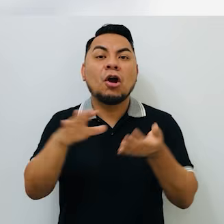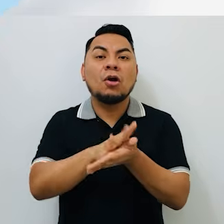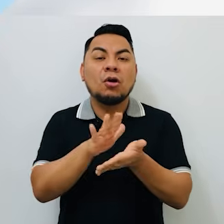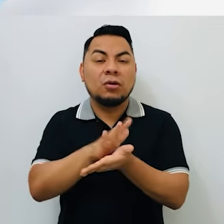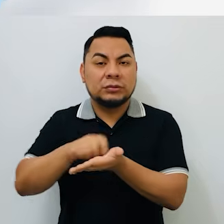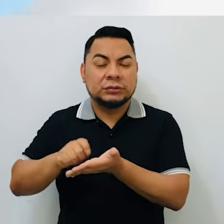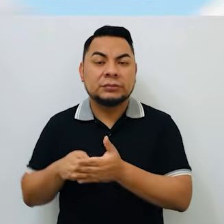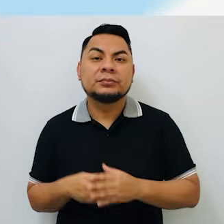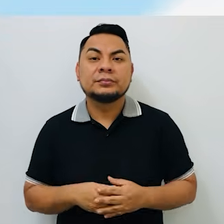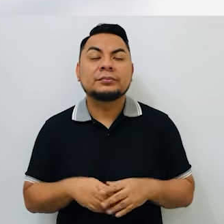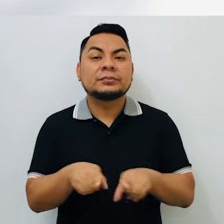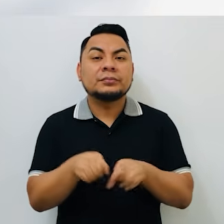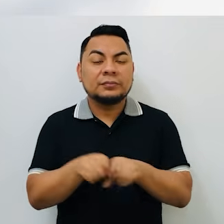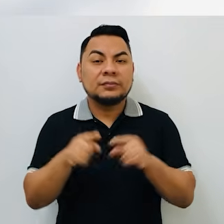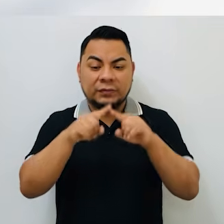hojas borrador,